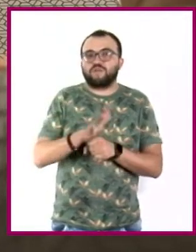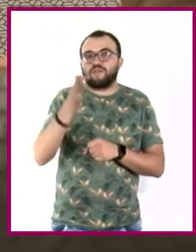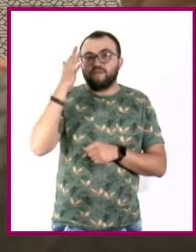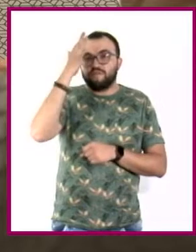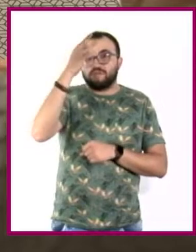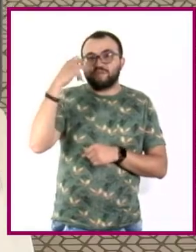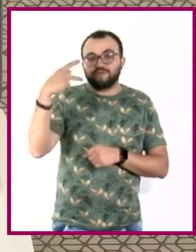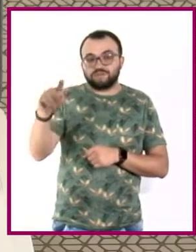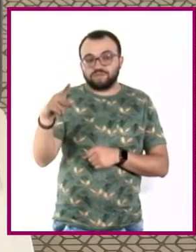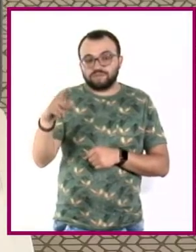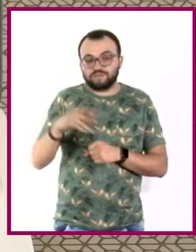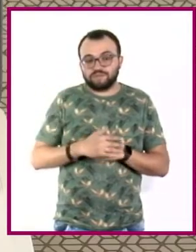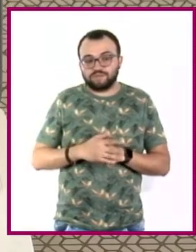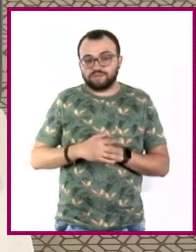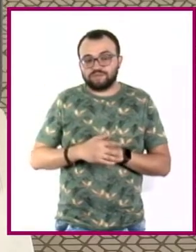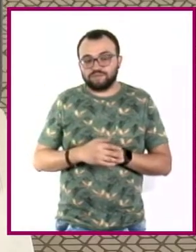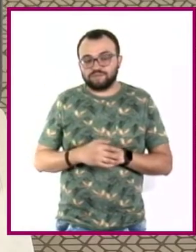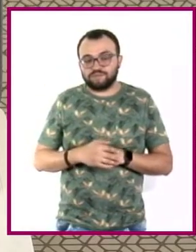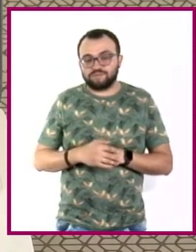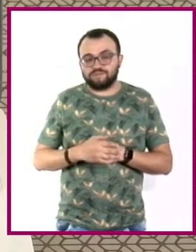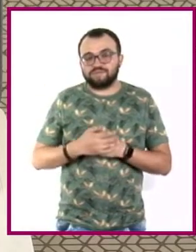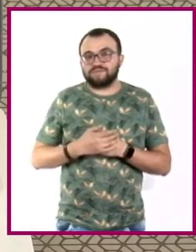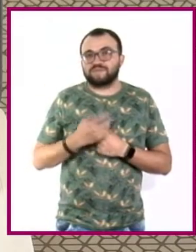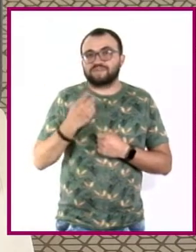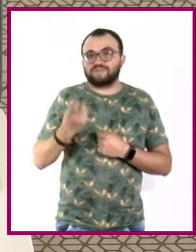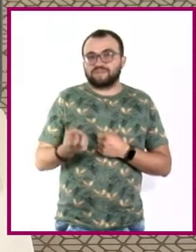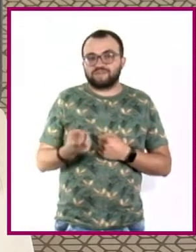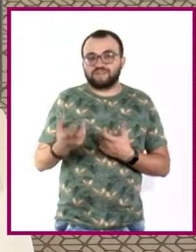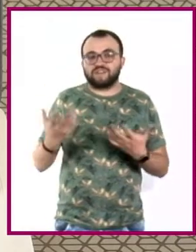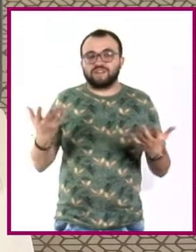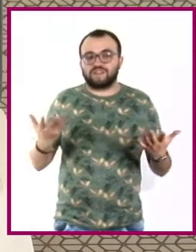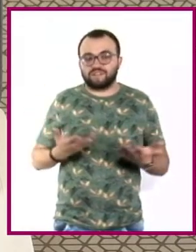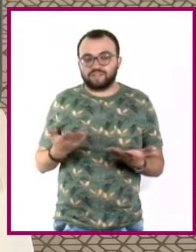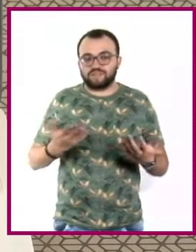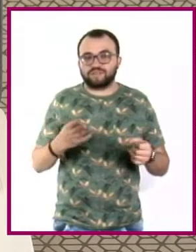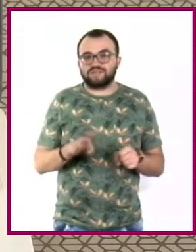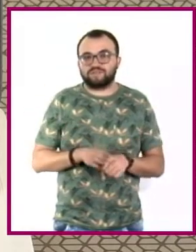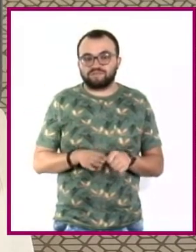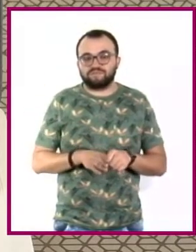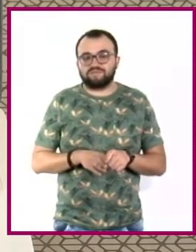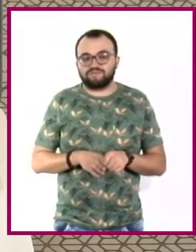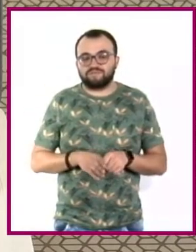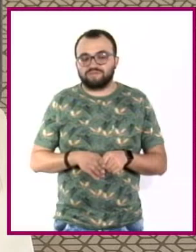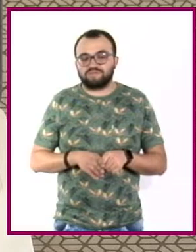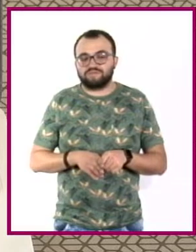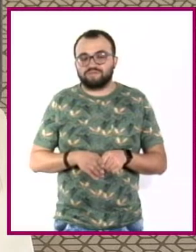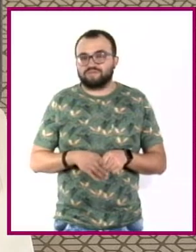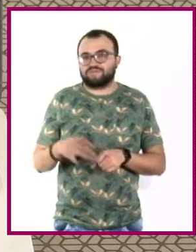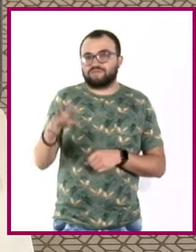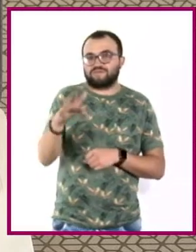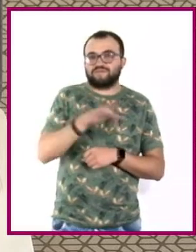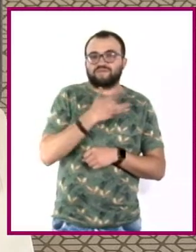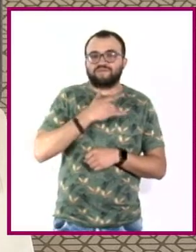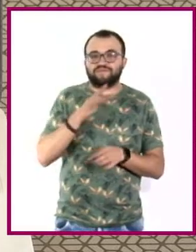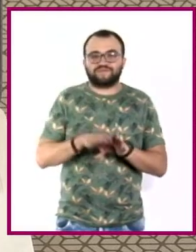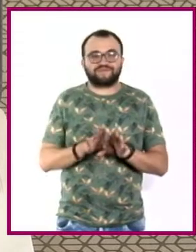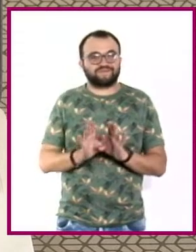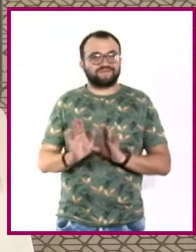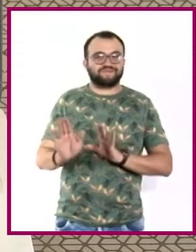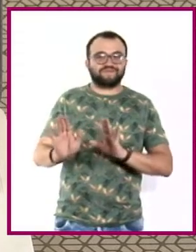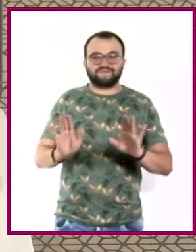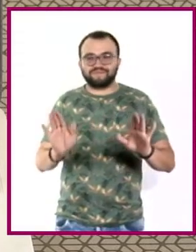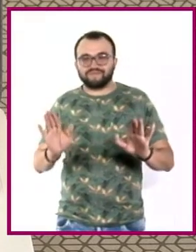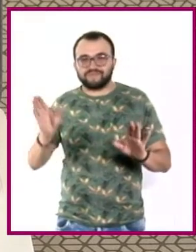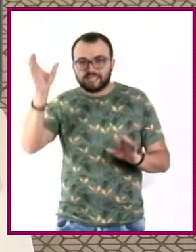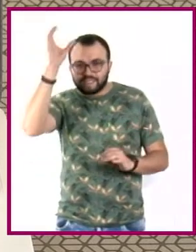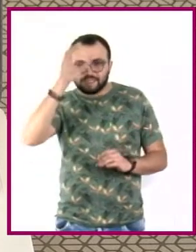es lo que hace que a lo mejor habría una cierta susceptibilidad ante la ciencia